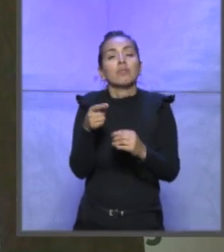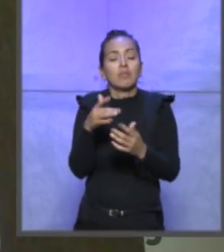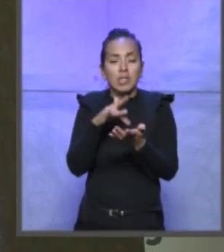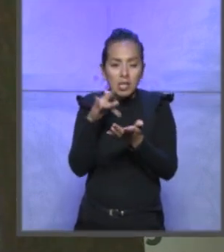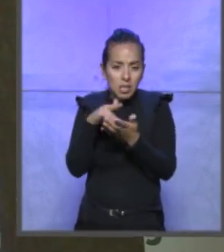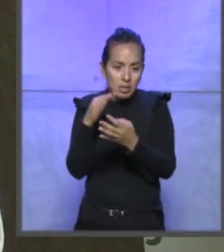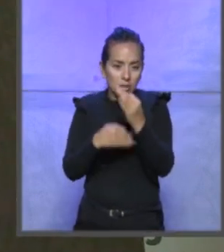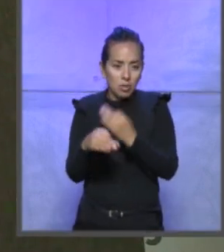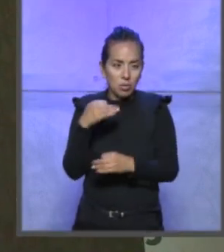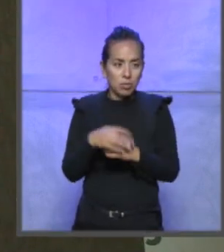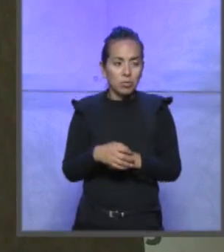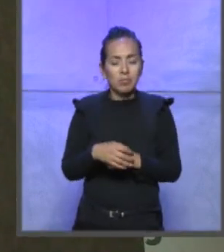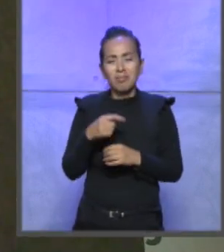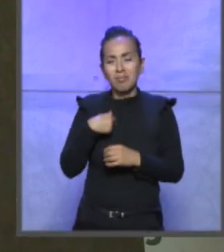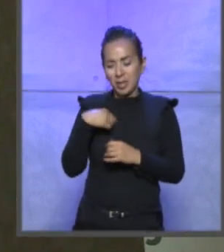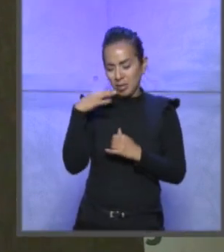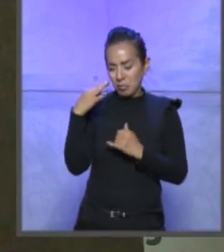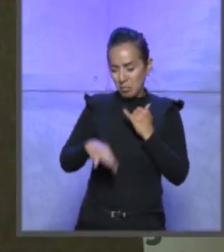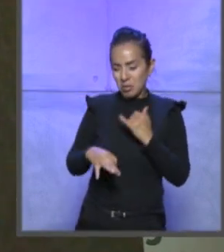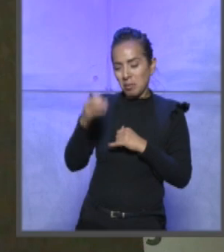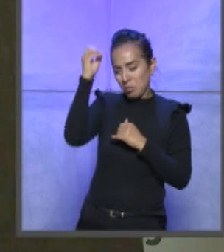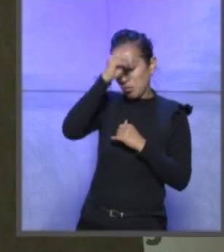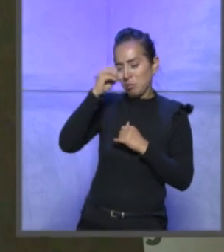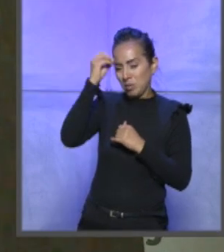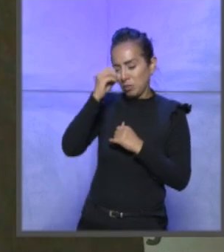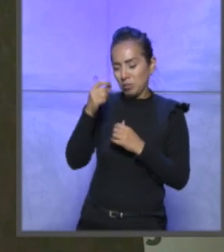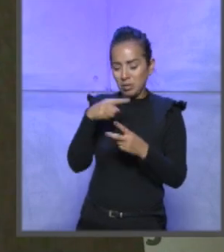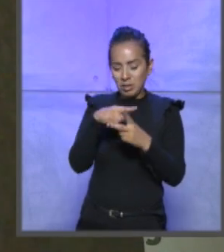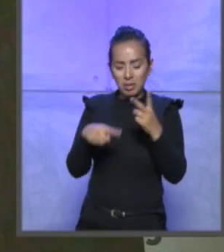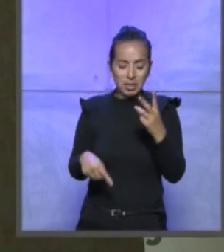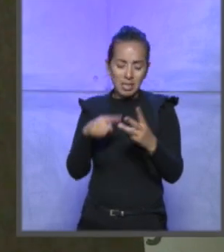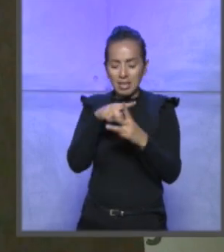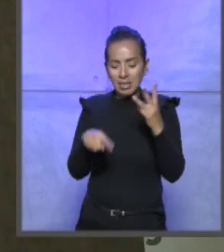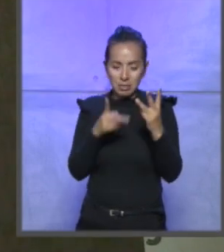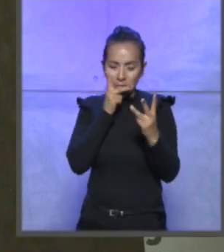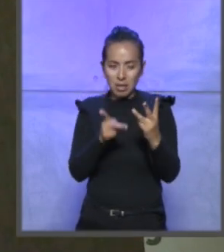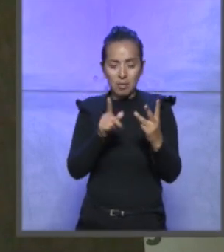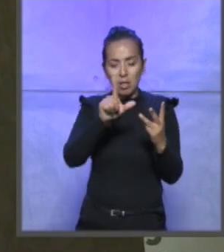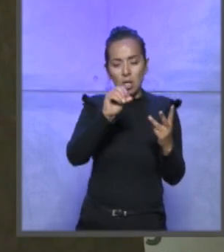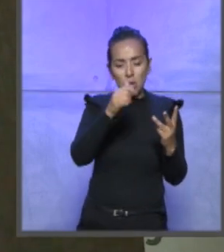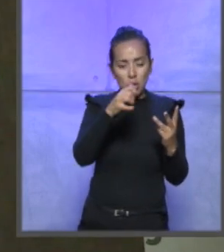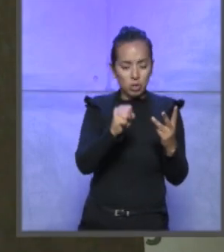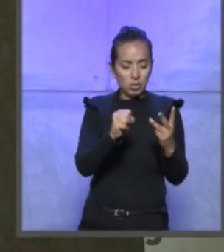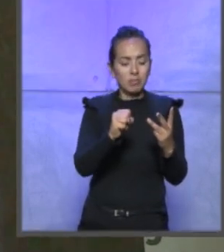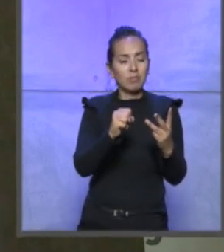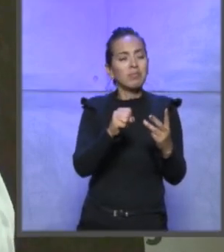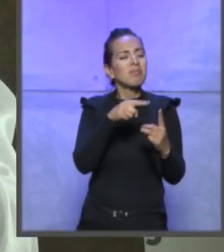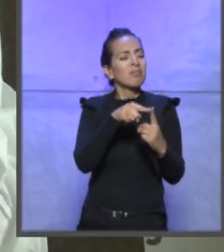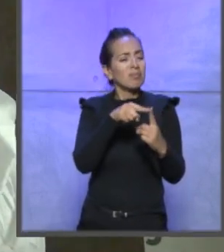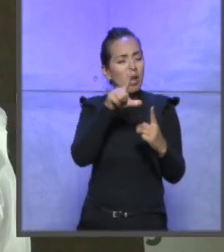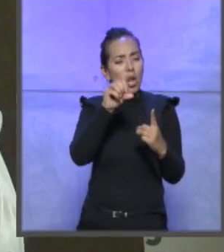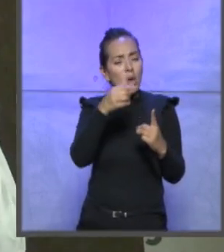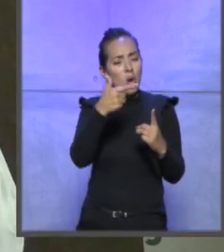Agradezco a todos y pues mi conclusión se basa en tres palabras: logos, rema y dabar. El